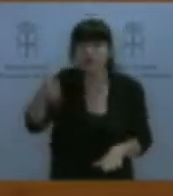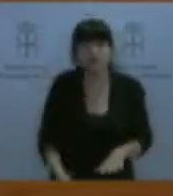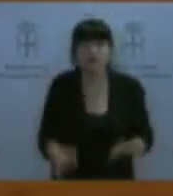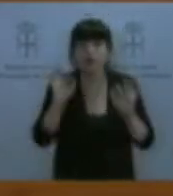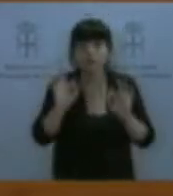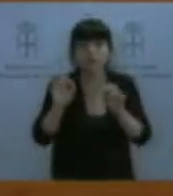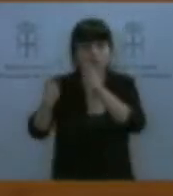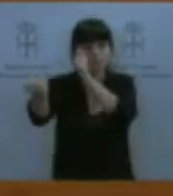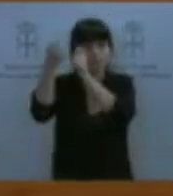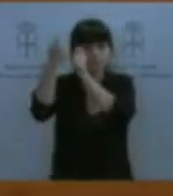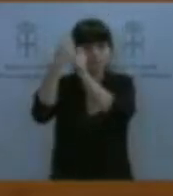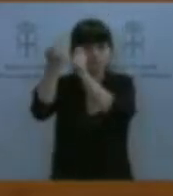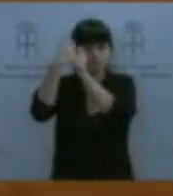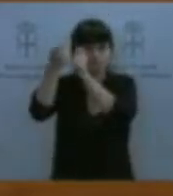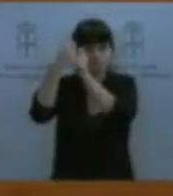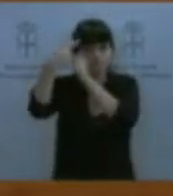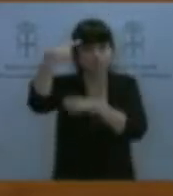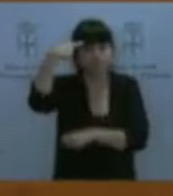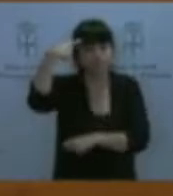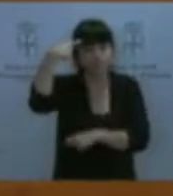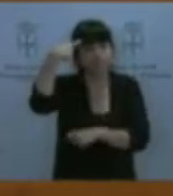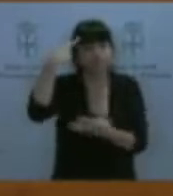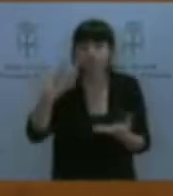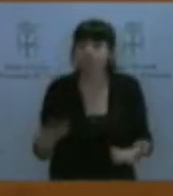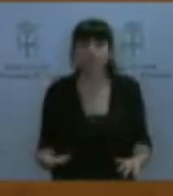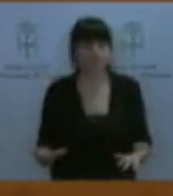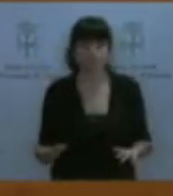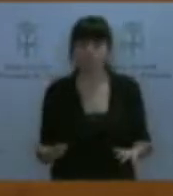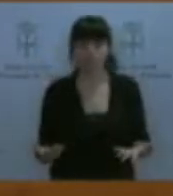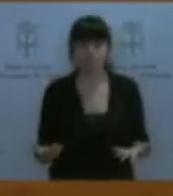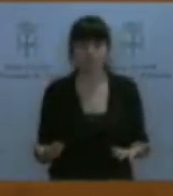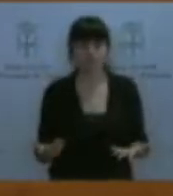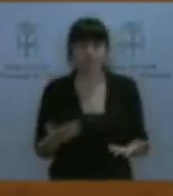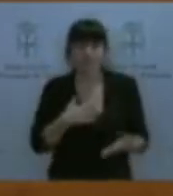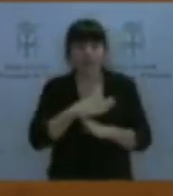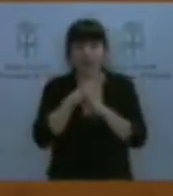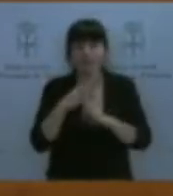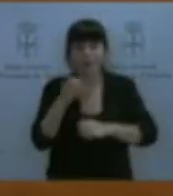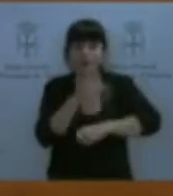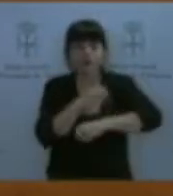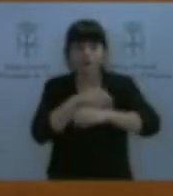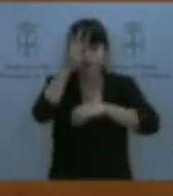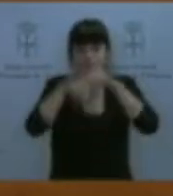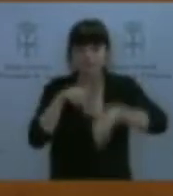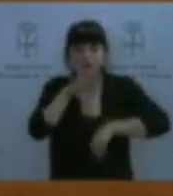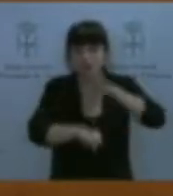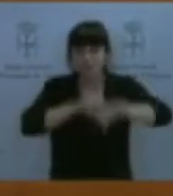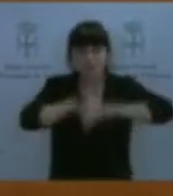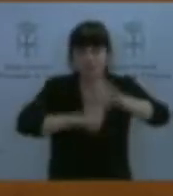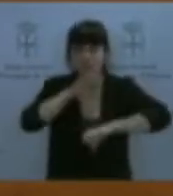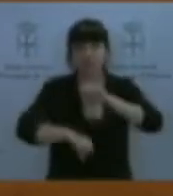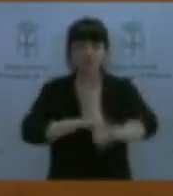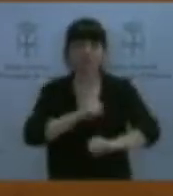Una constelación clientelar que devoró los fondos mineros y condenó a generaciones de jóvenes a la